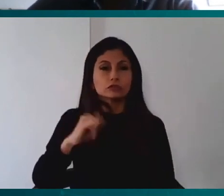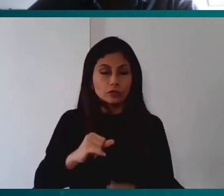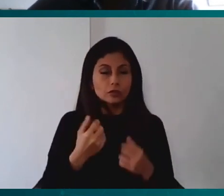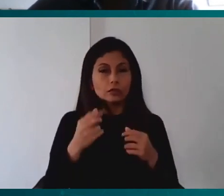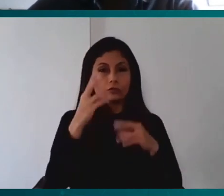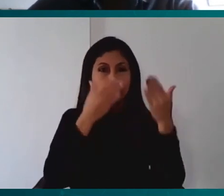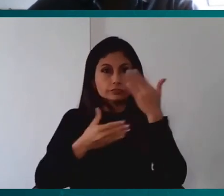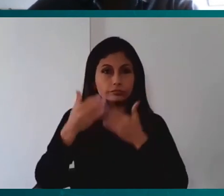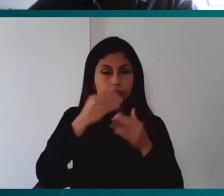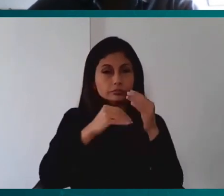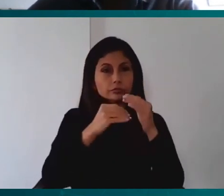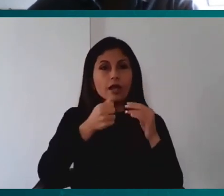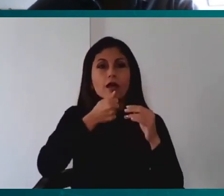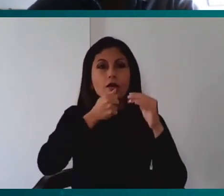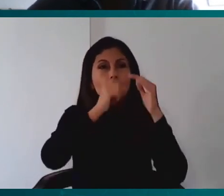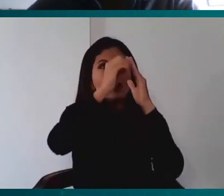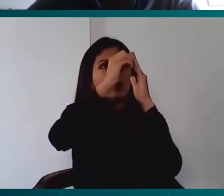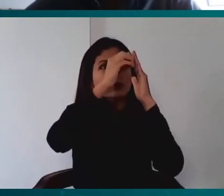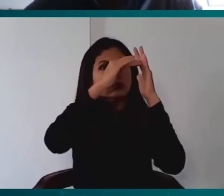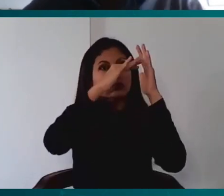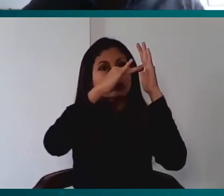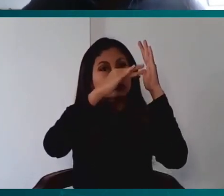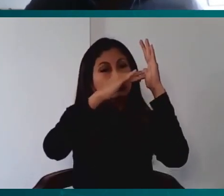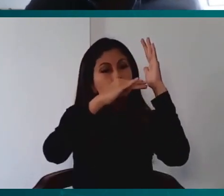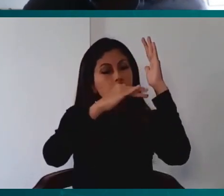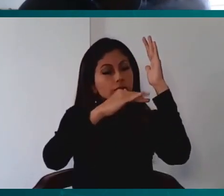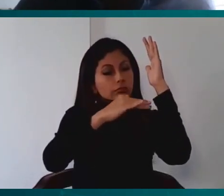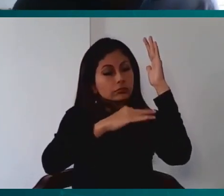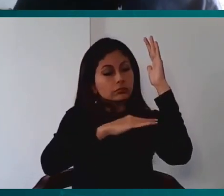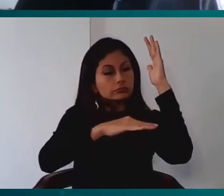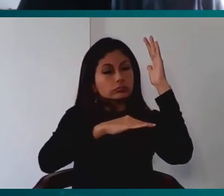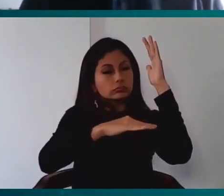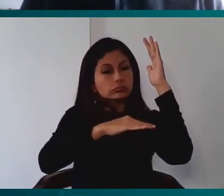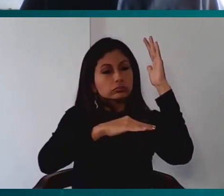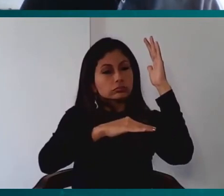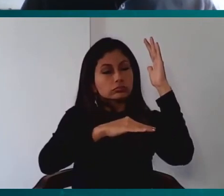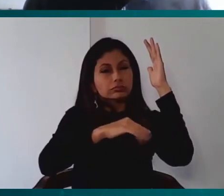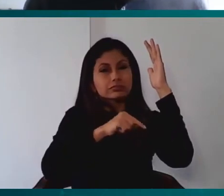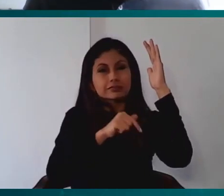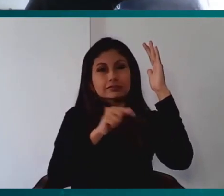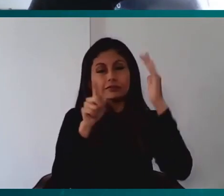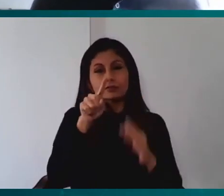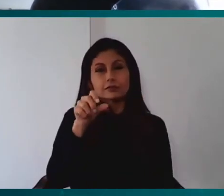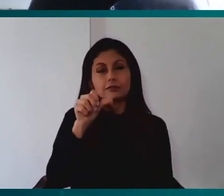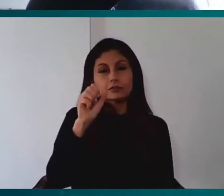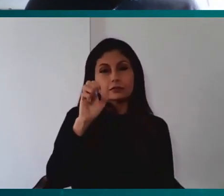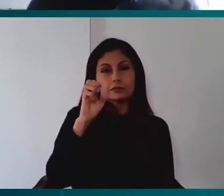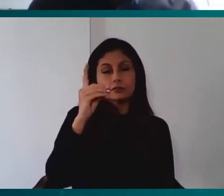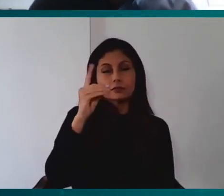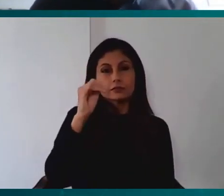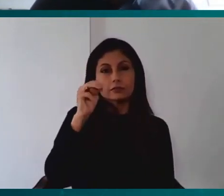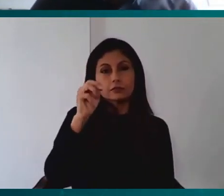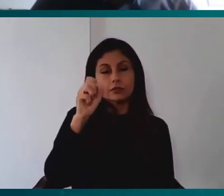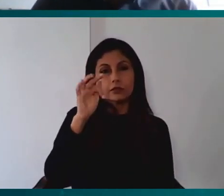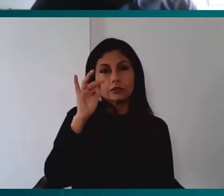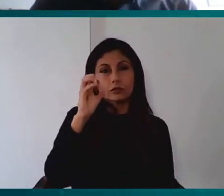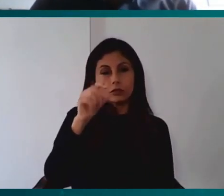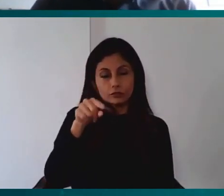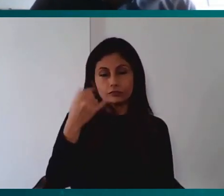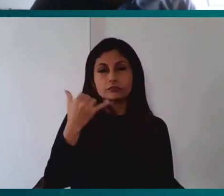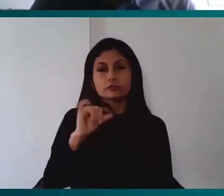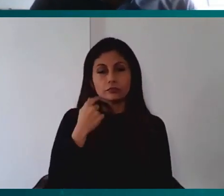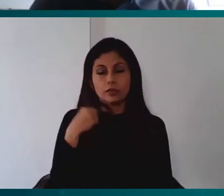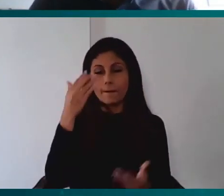sedimentación, los análisis de sedimentación de los sedimentadores. Y se evalúan variables